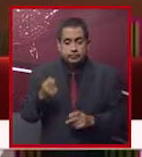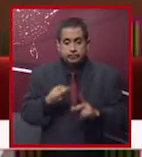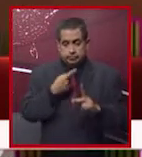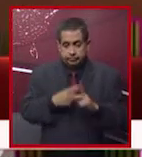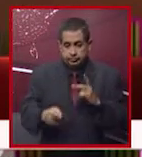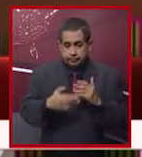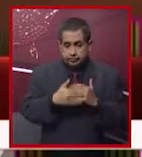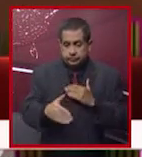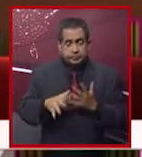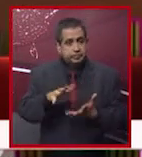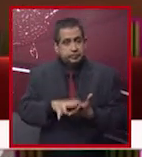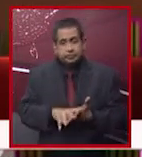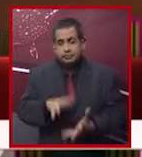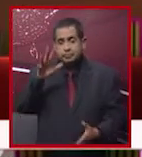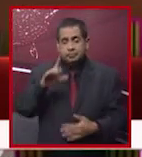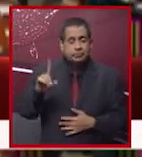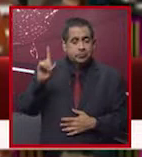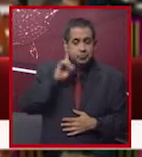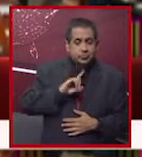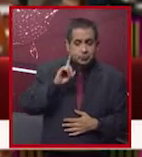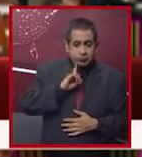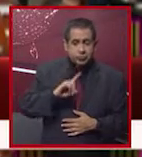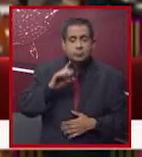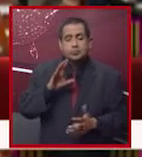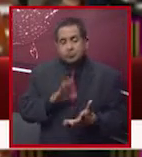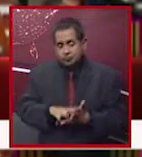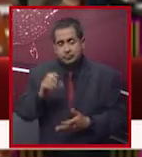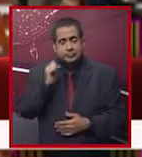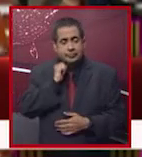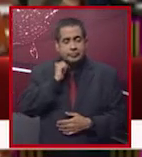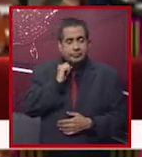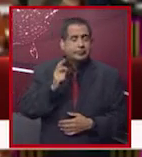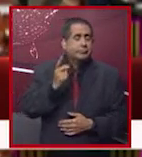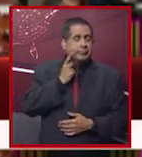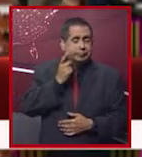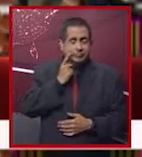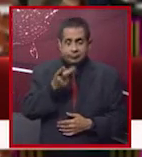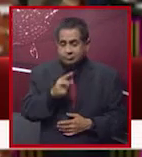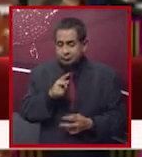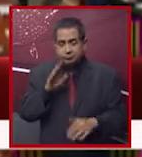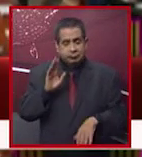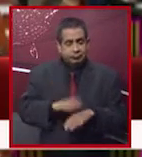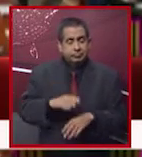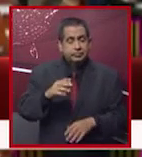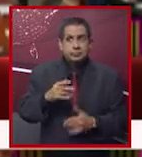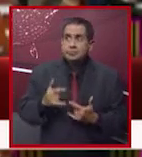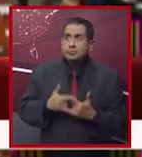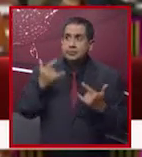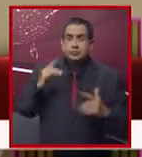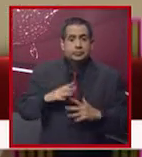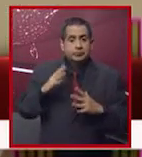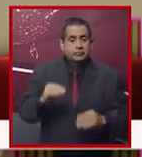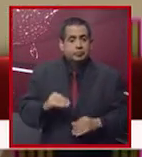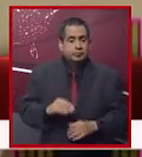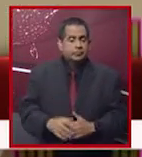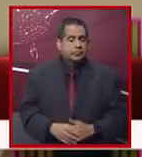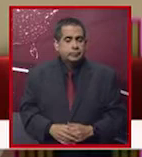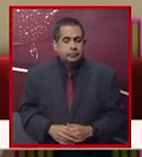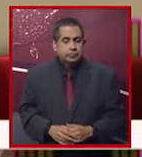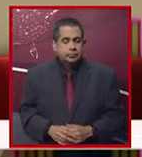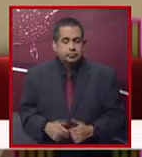el mayor número de diputadas y senadoras en la historia del Congreso Federal Mexicano.